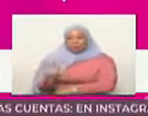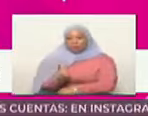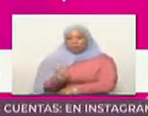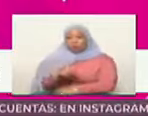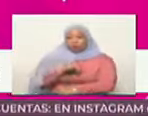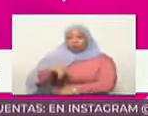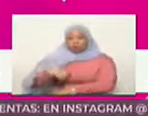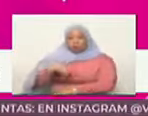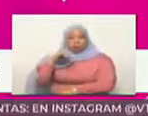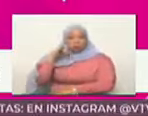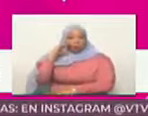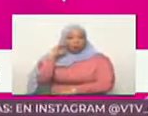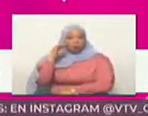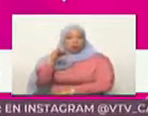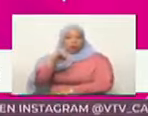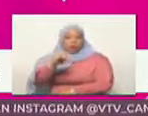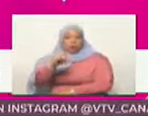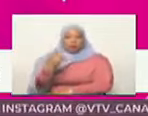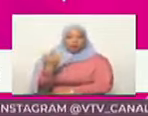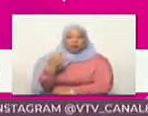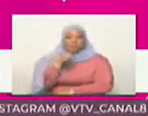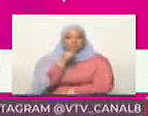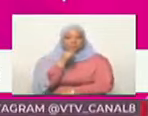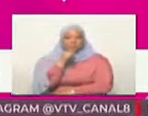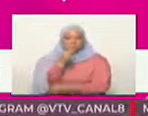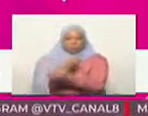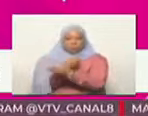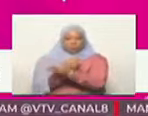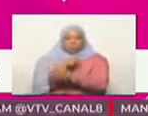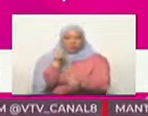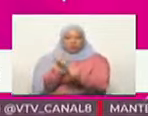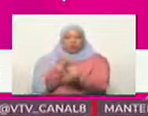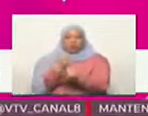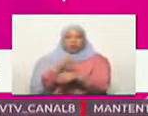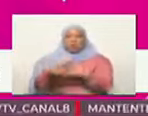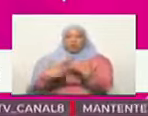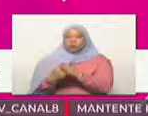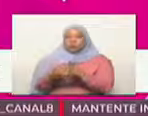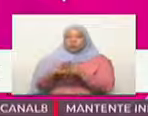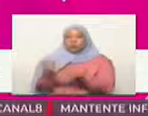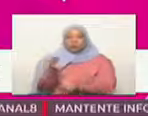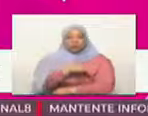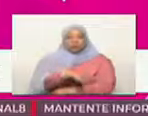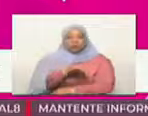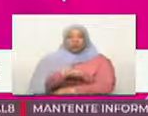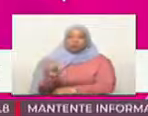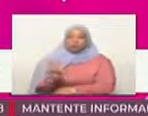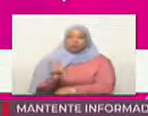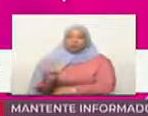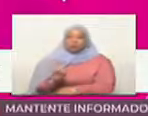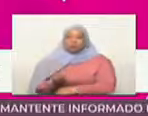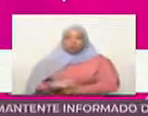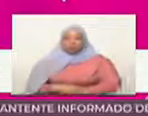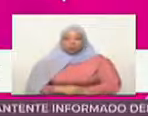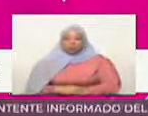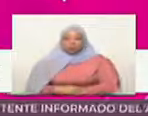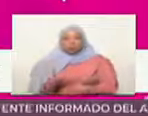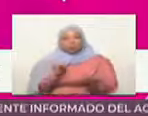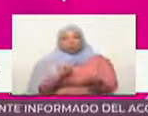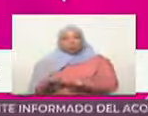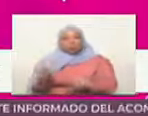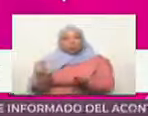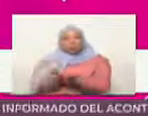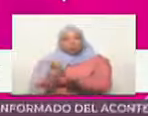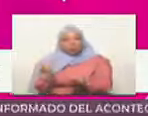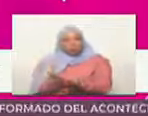sociales, envenenamos, infectamos psicológicamente a la sociedad venezolana y listo, el trabajito